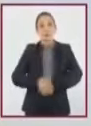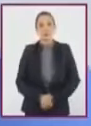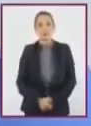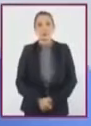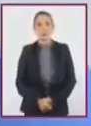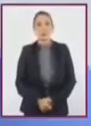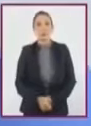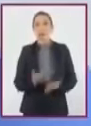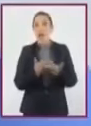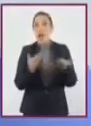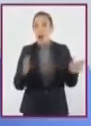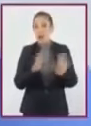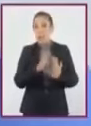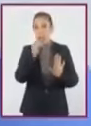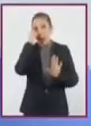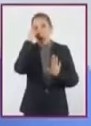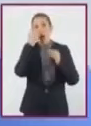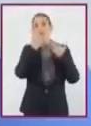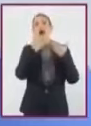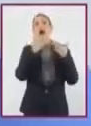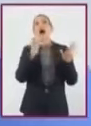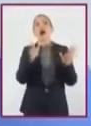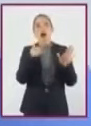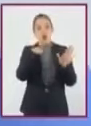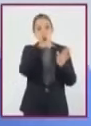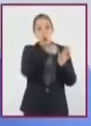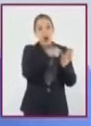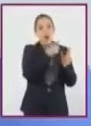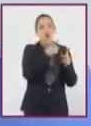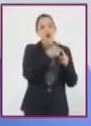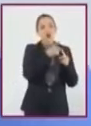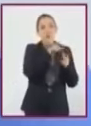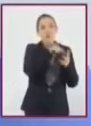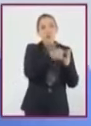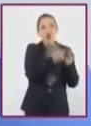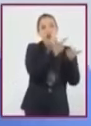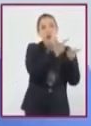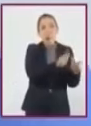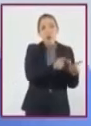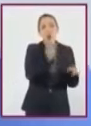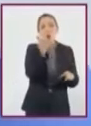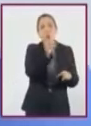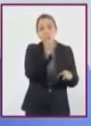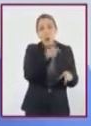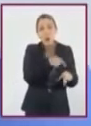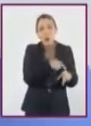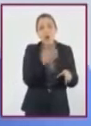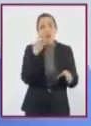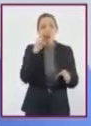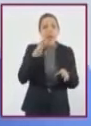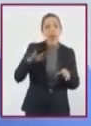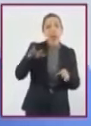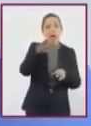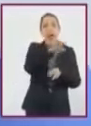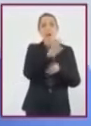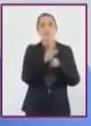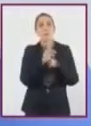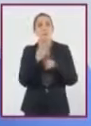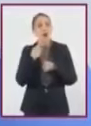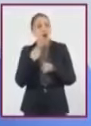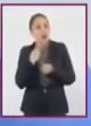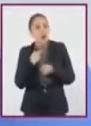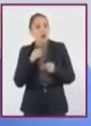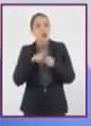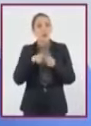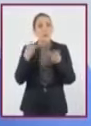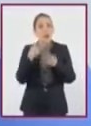económico. Ahora que tienen clara la ubicación espacial y temporal del liberalismo, así como el contexto político,